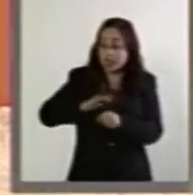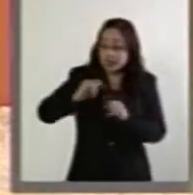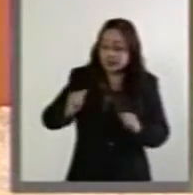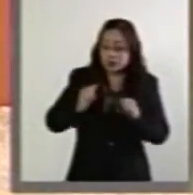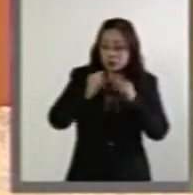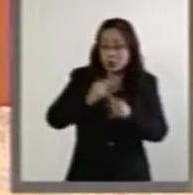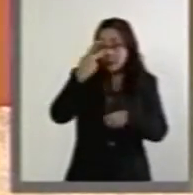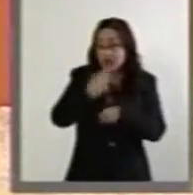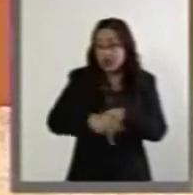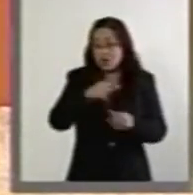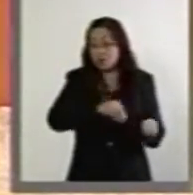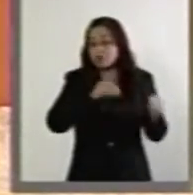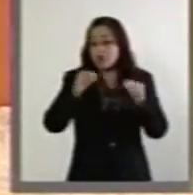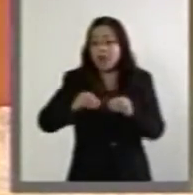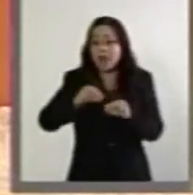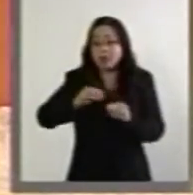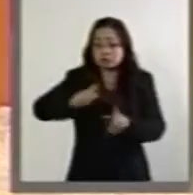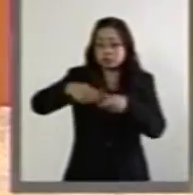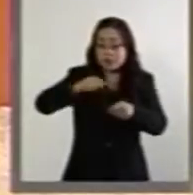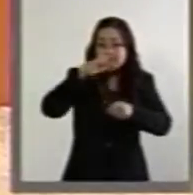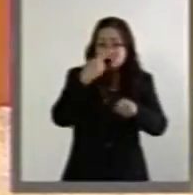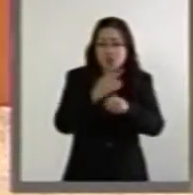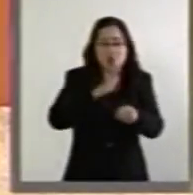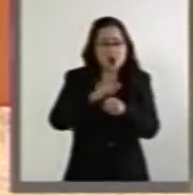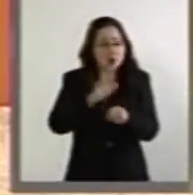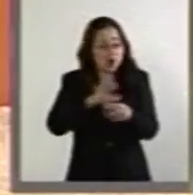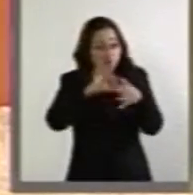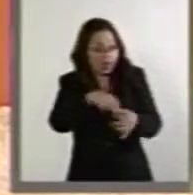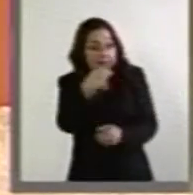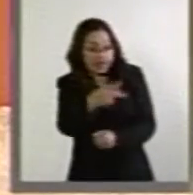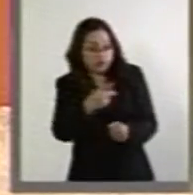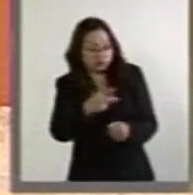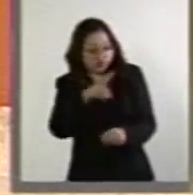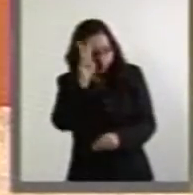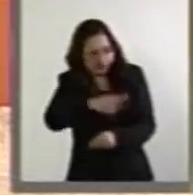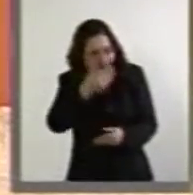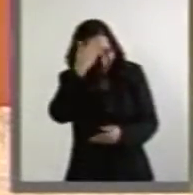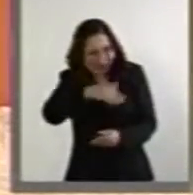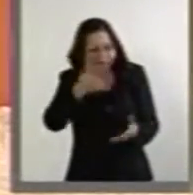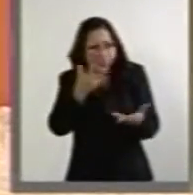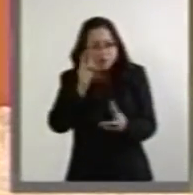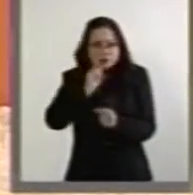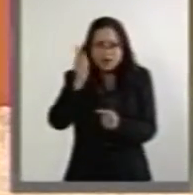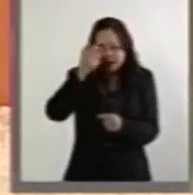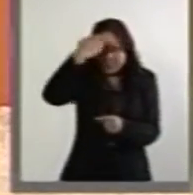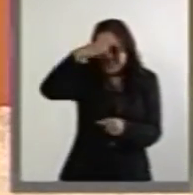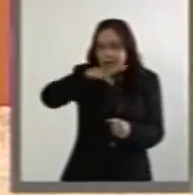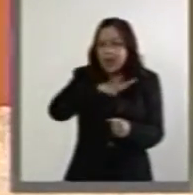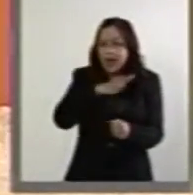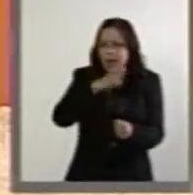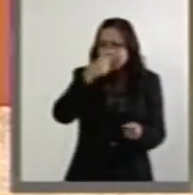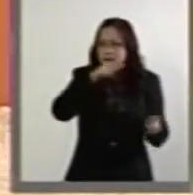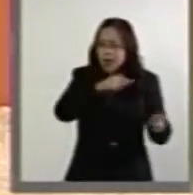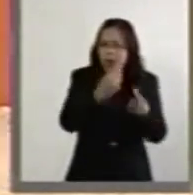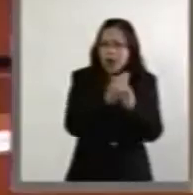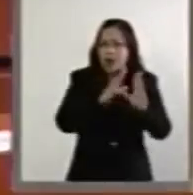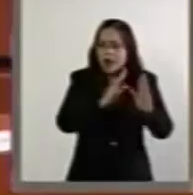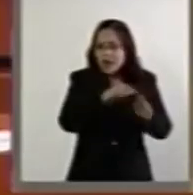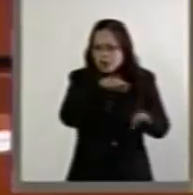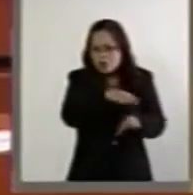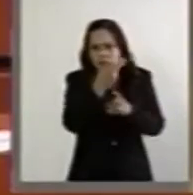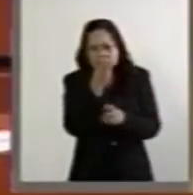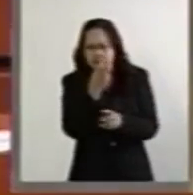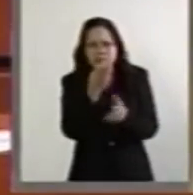institución poniéndolos a hacer tareas para las cuales ni están preparados ni están entrenados.